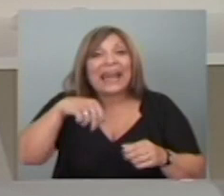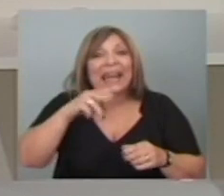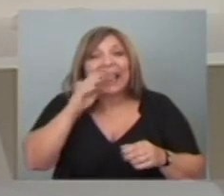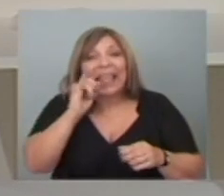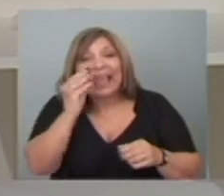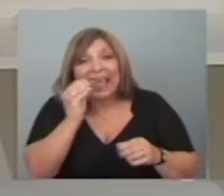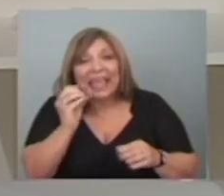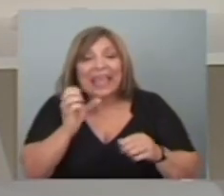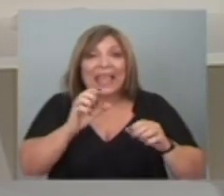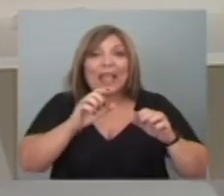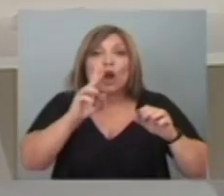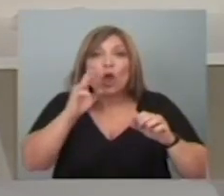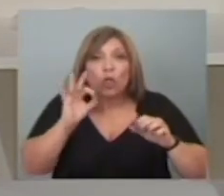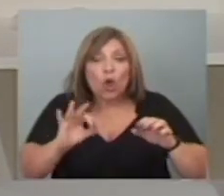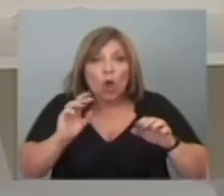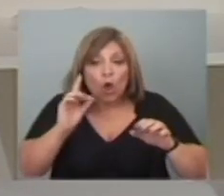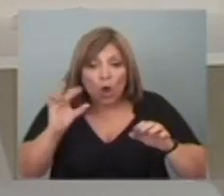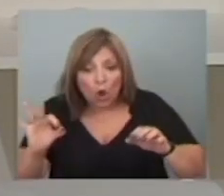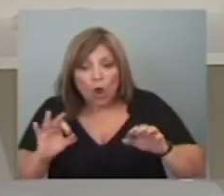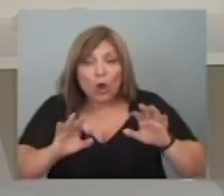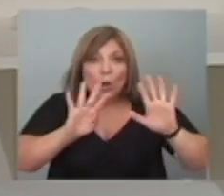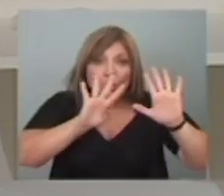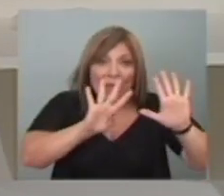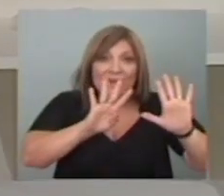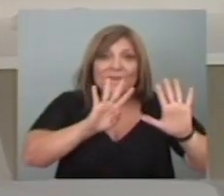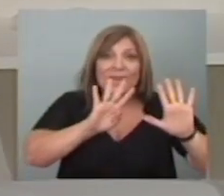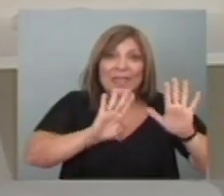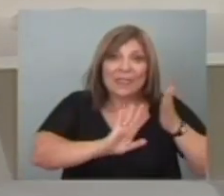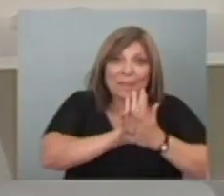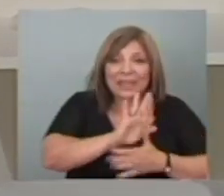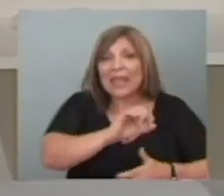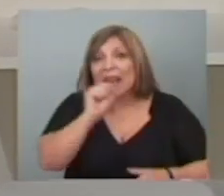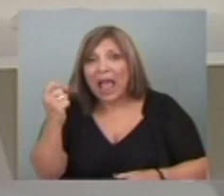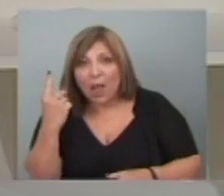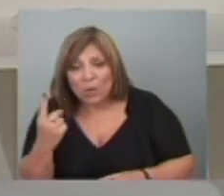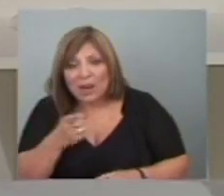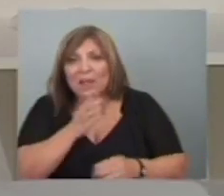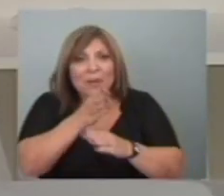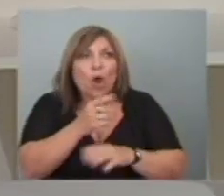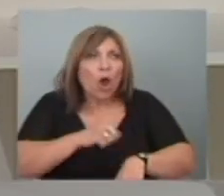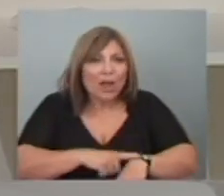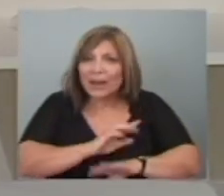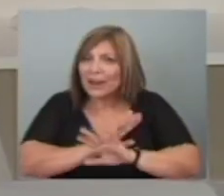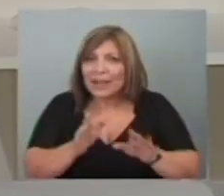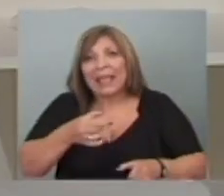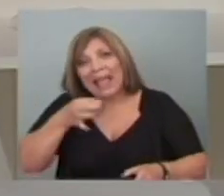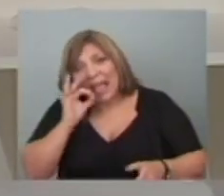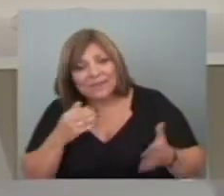la mañana 9:30 a 1, está bienvenido, no hay que pedir hora, nada, solamente ir, compartimos un café,